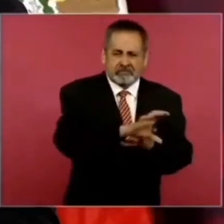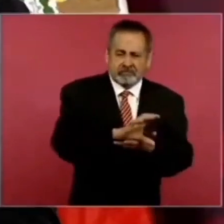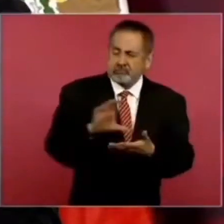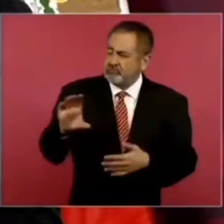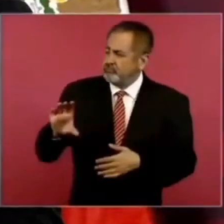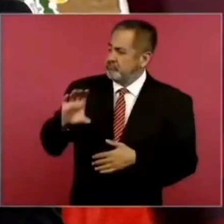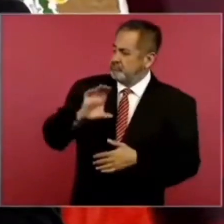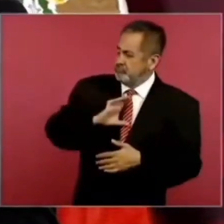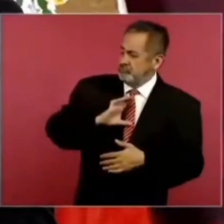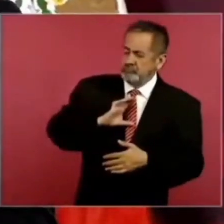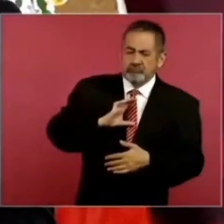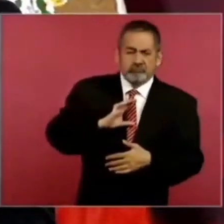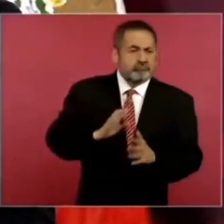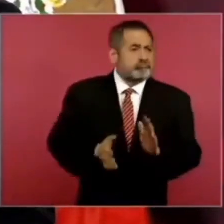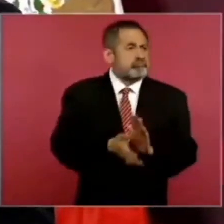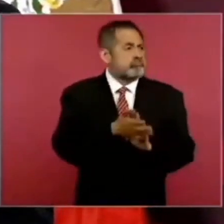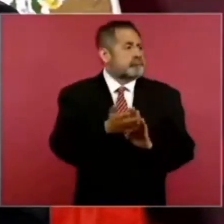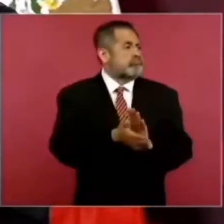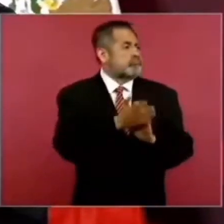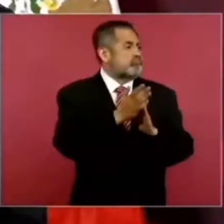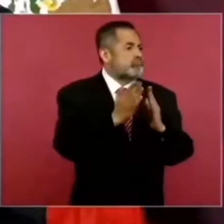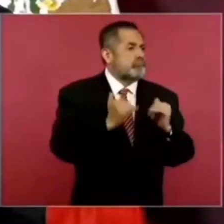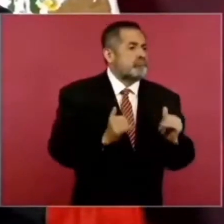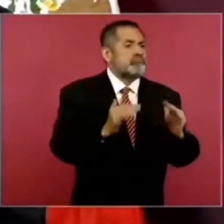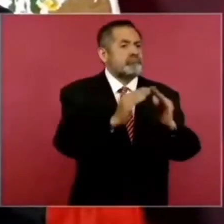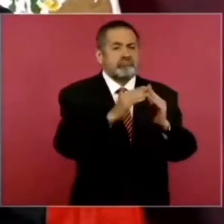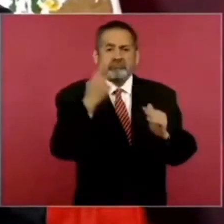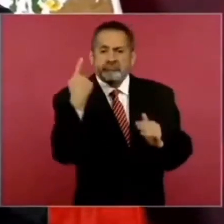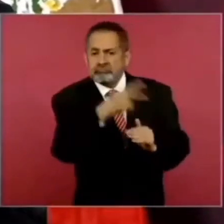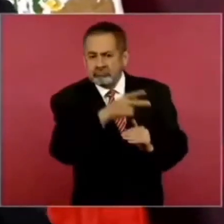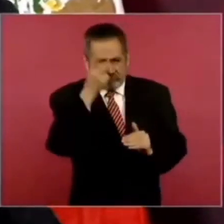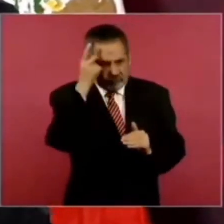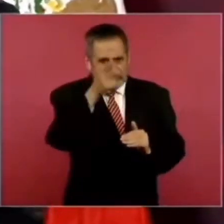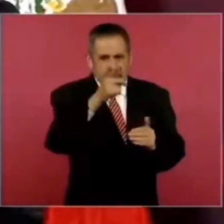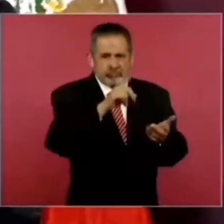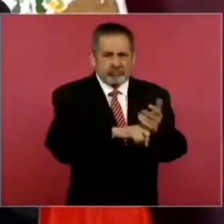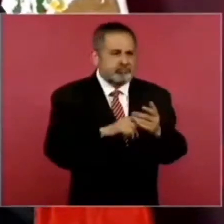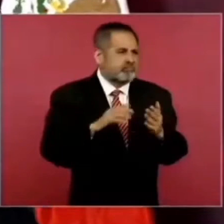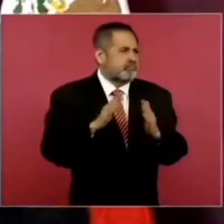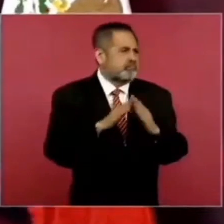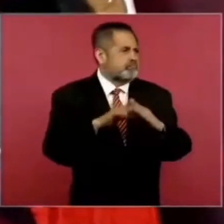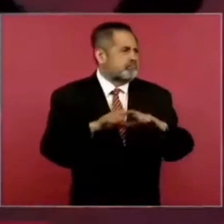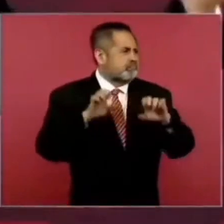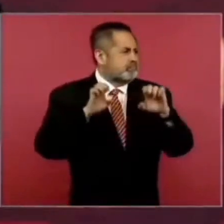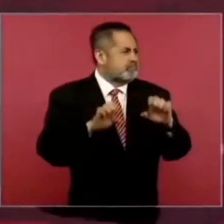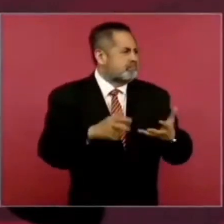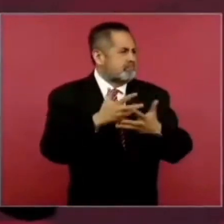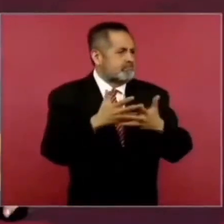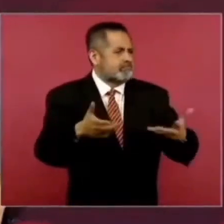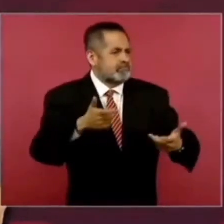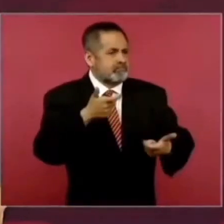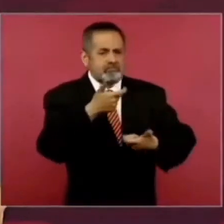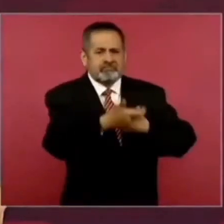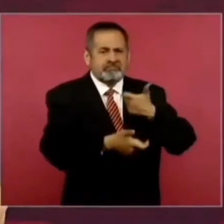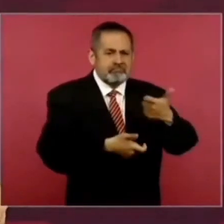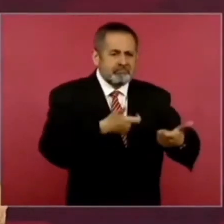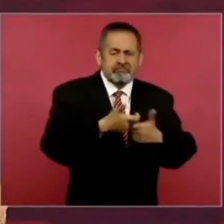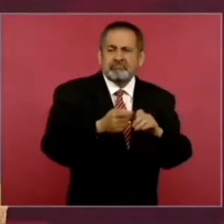construcción de sus viviendas, de sus residencias, mantenimiento para sus